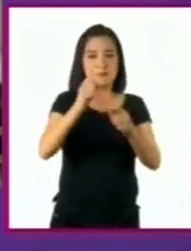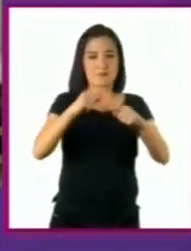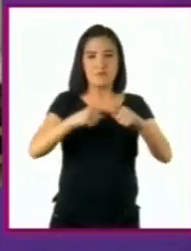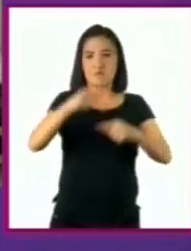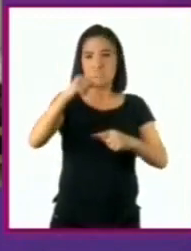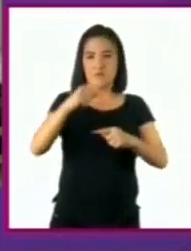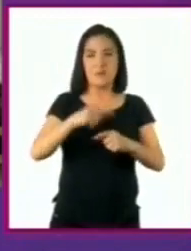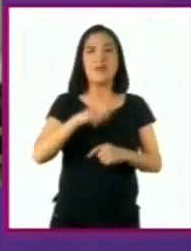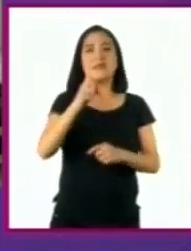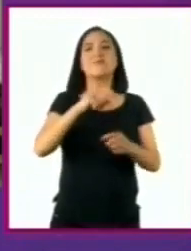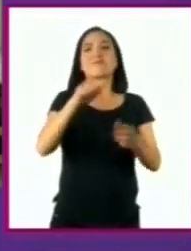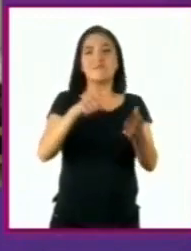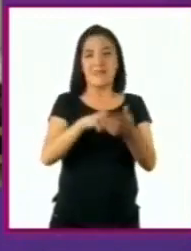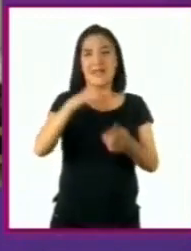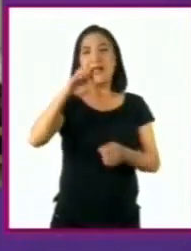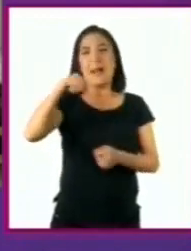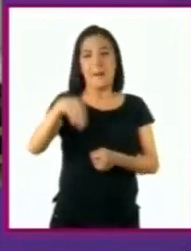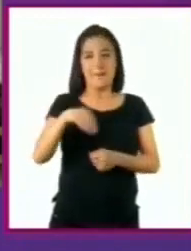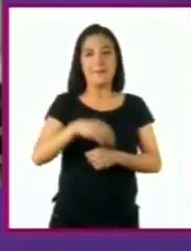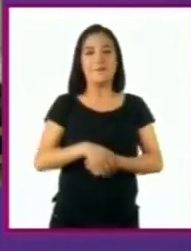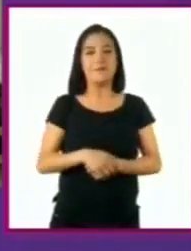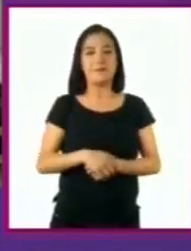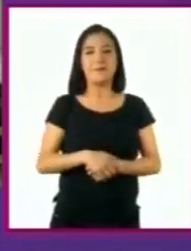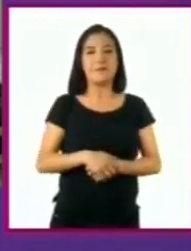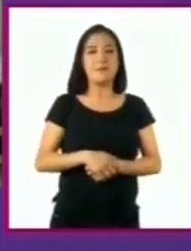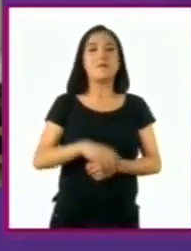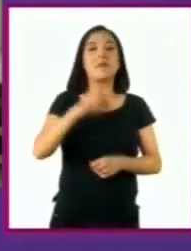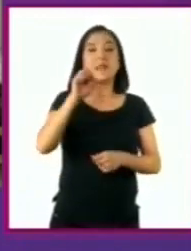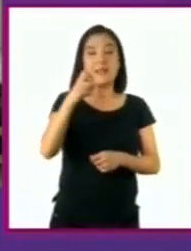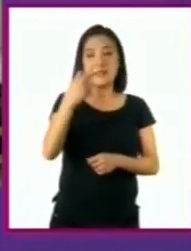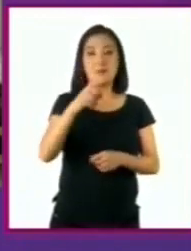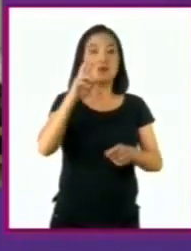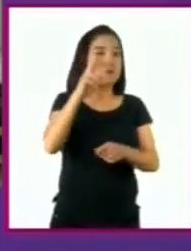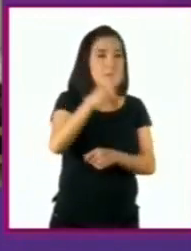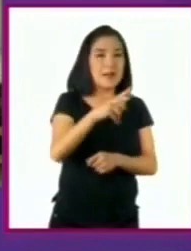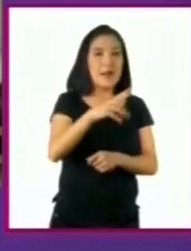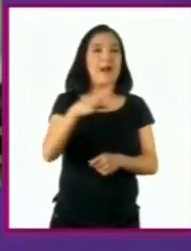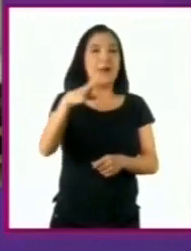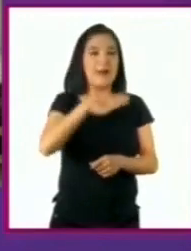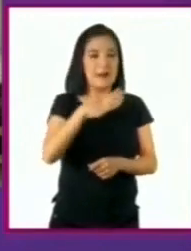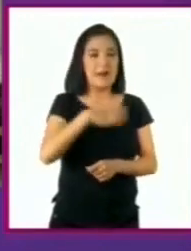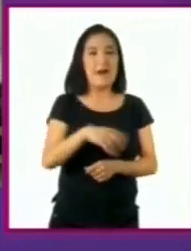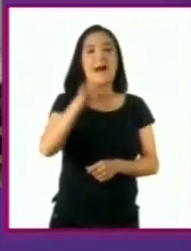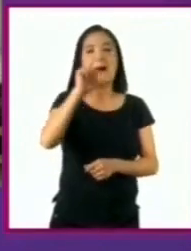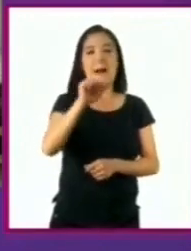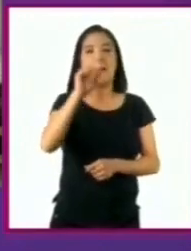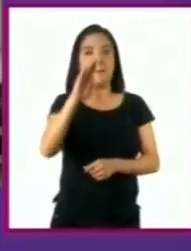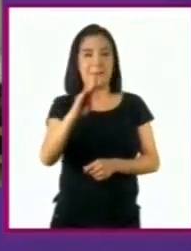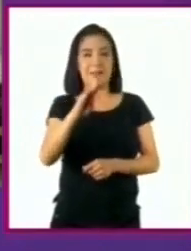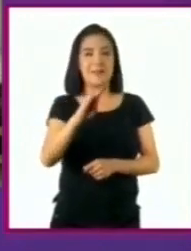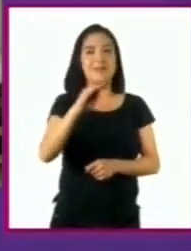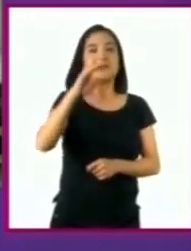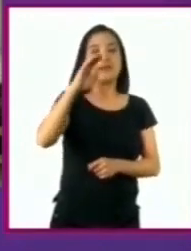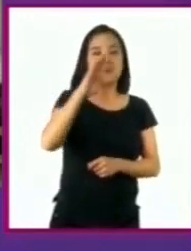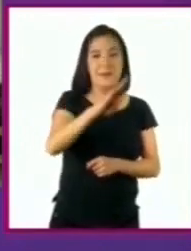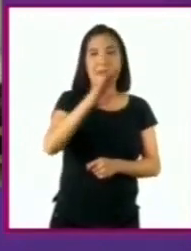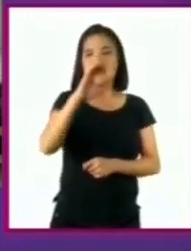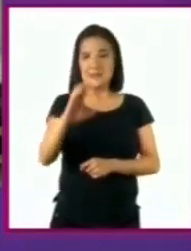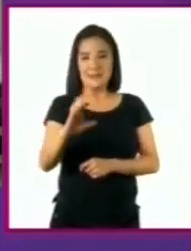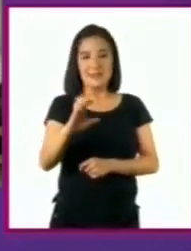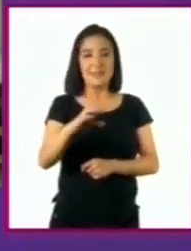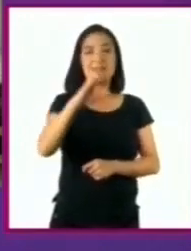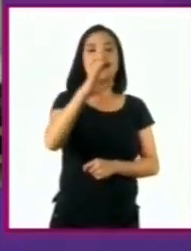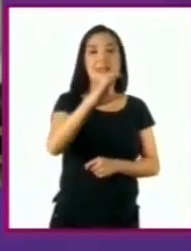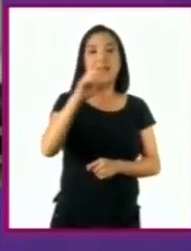recta M. Encontramos a los segmentos AB, BC,